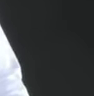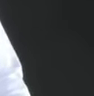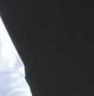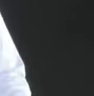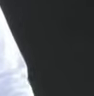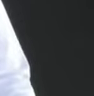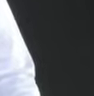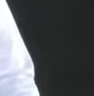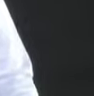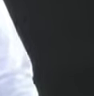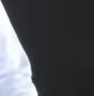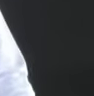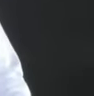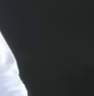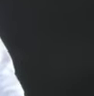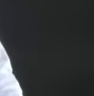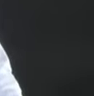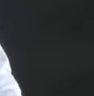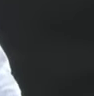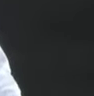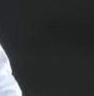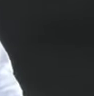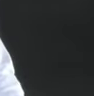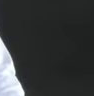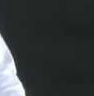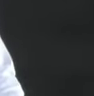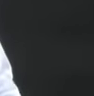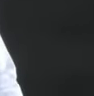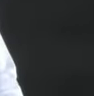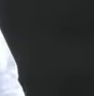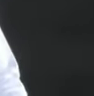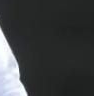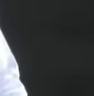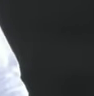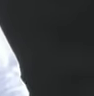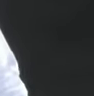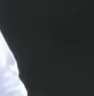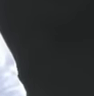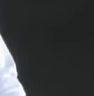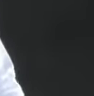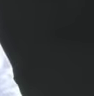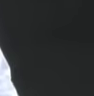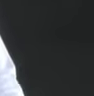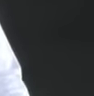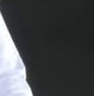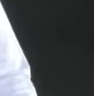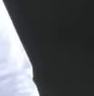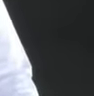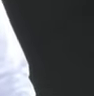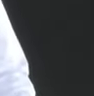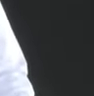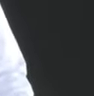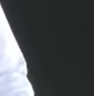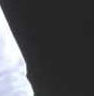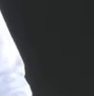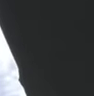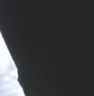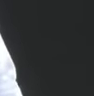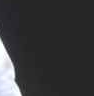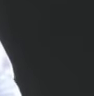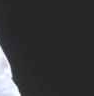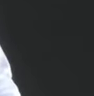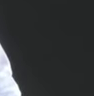en innumerables ocasiones. El sueño de que en materia de educación en la República Dominicana íbamos a